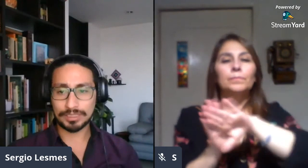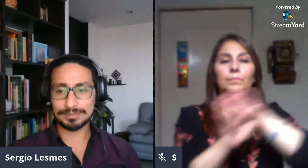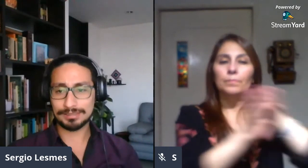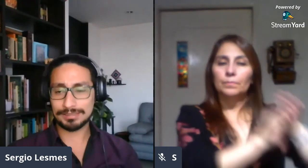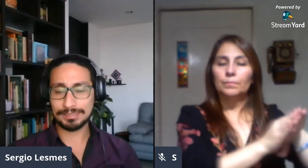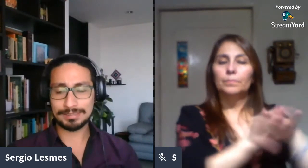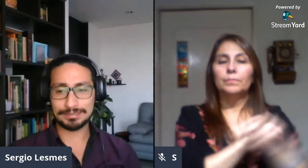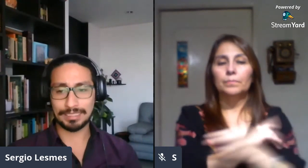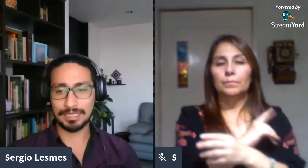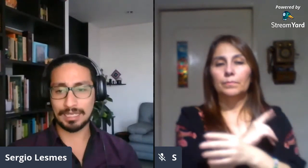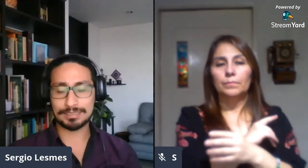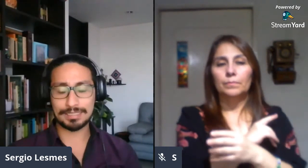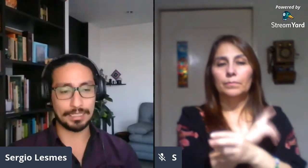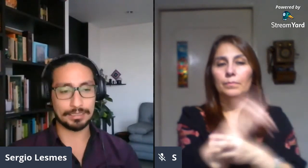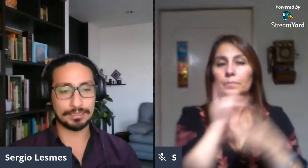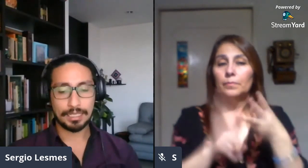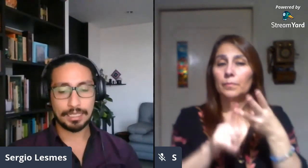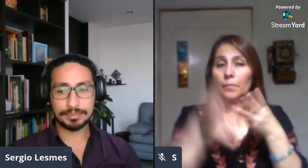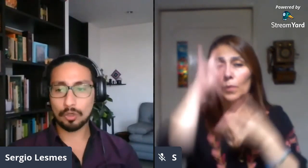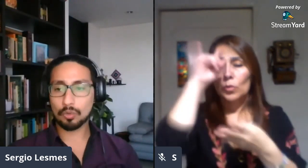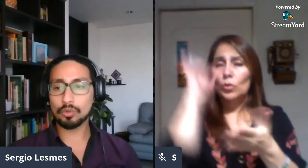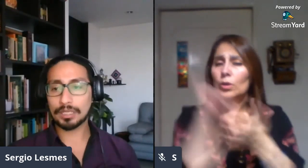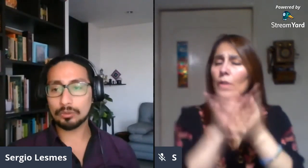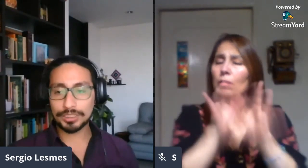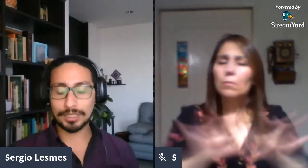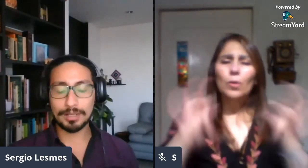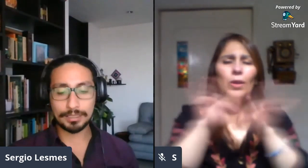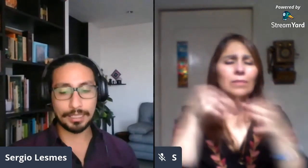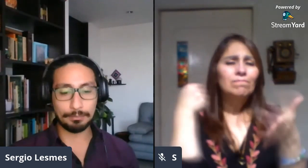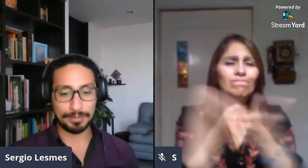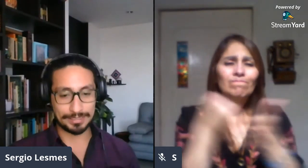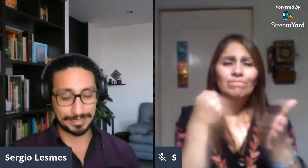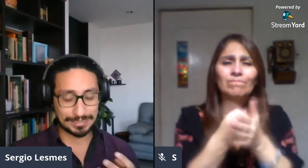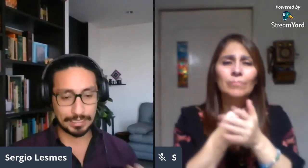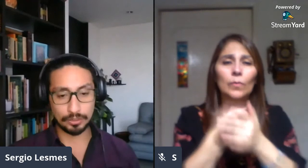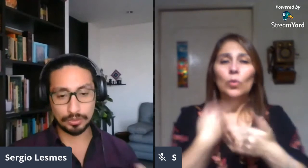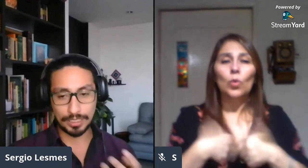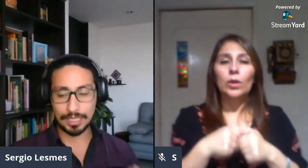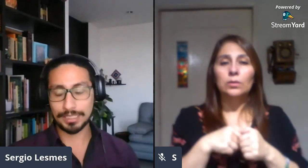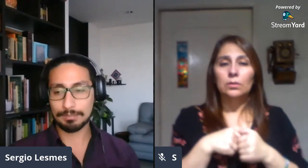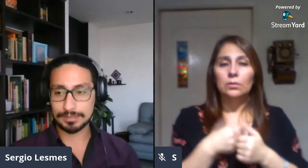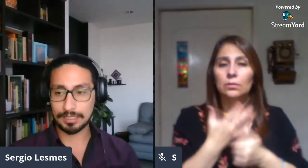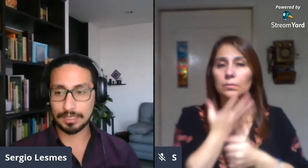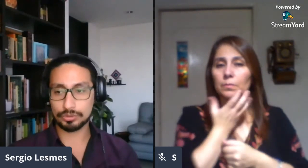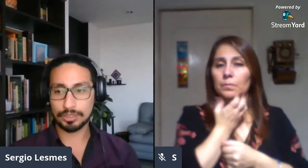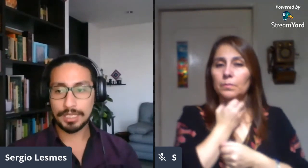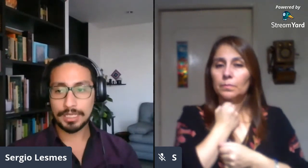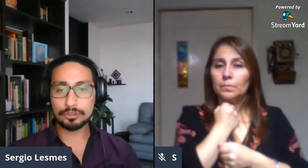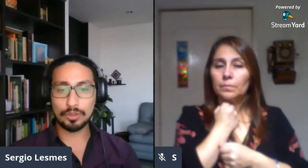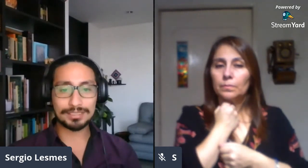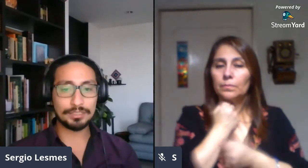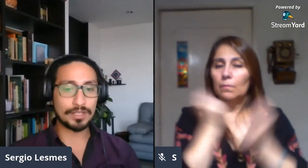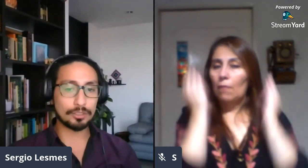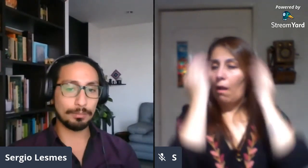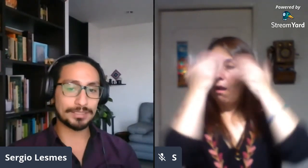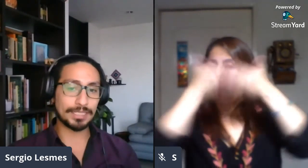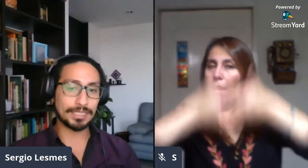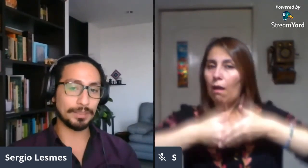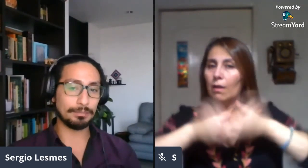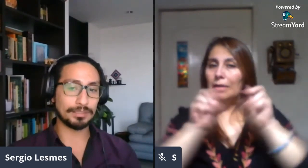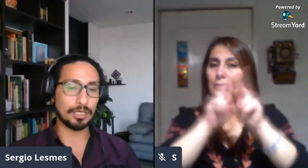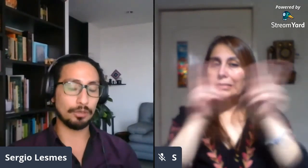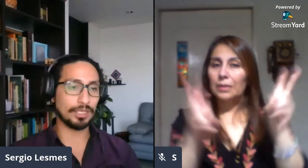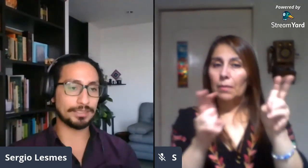es importante insistir en la necesidad de no ocultar un tema que me parece que ha salido cada día más a la luz, y son las cifras de hombres